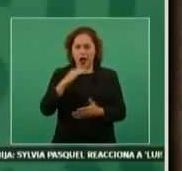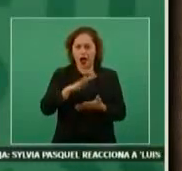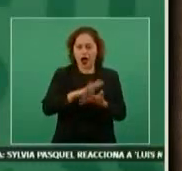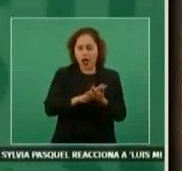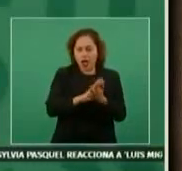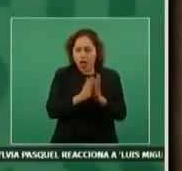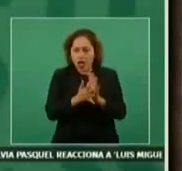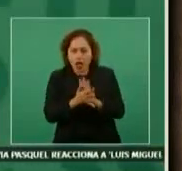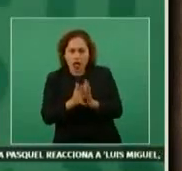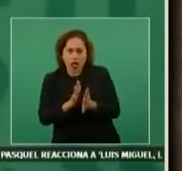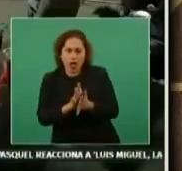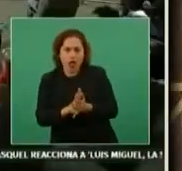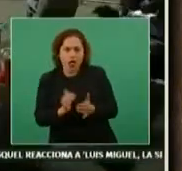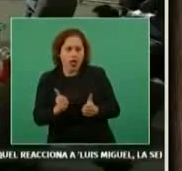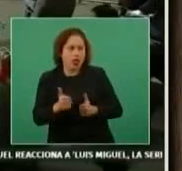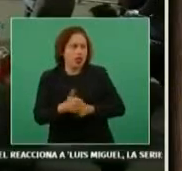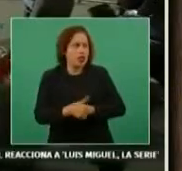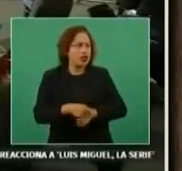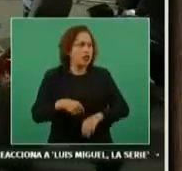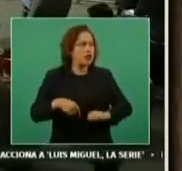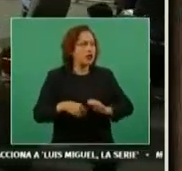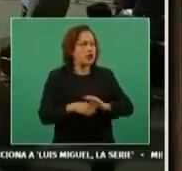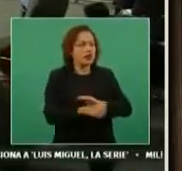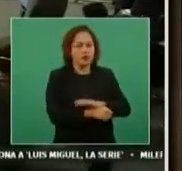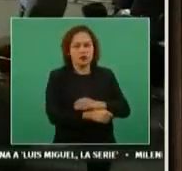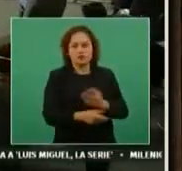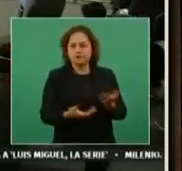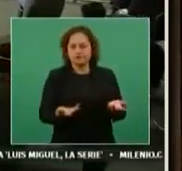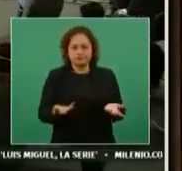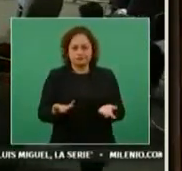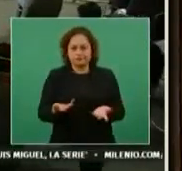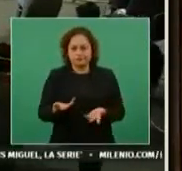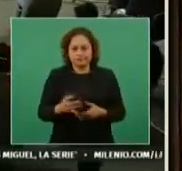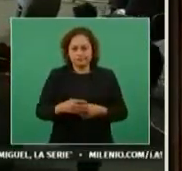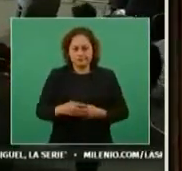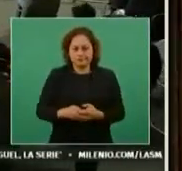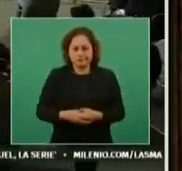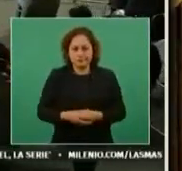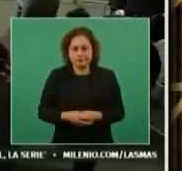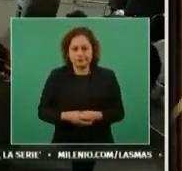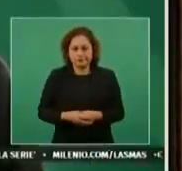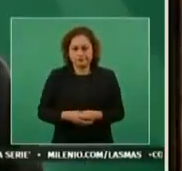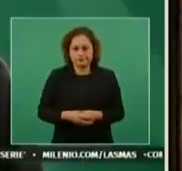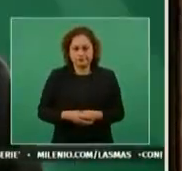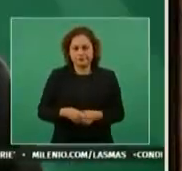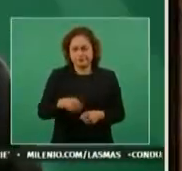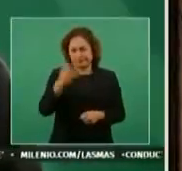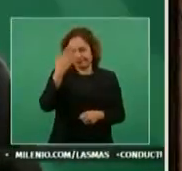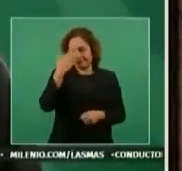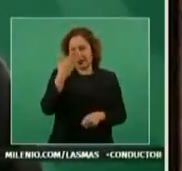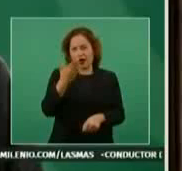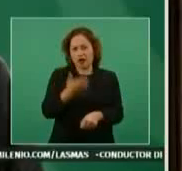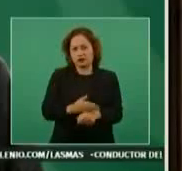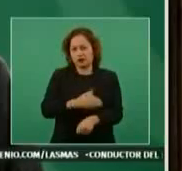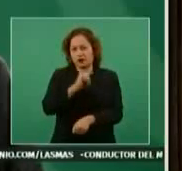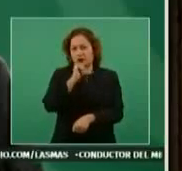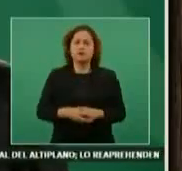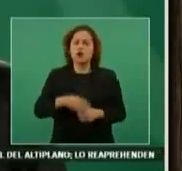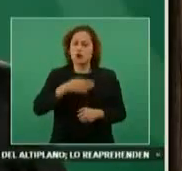ocurrido y que habrá justicia. Conste, PGBB, porque yo vi algunos por ahí ayer que, mira...